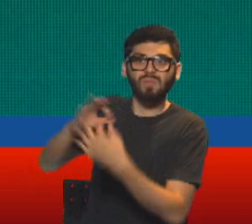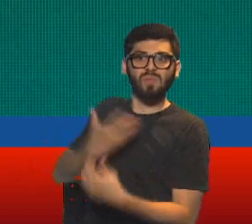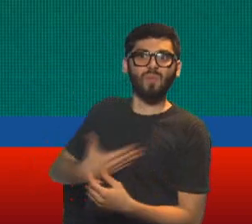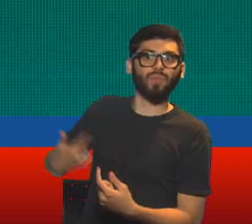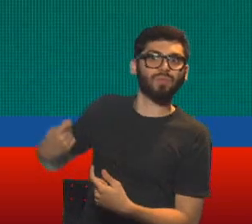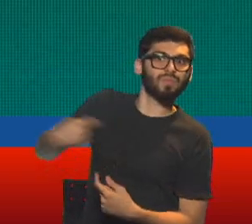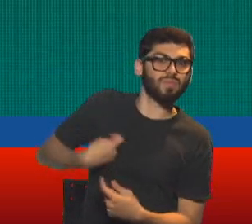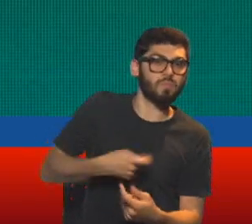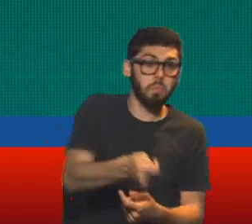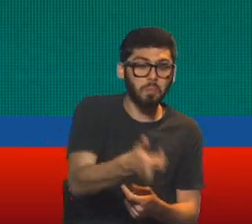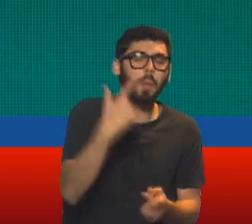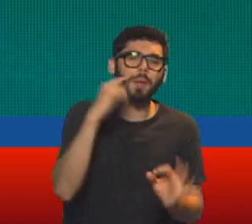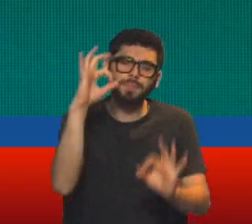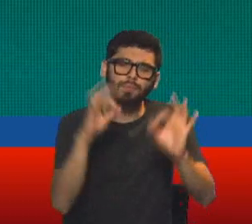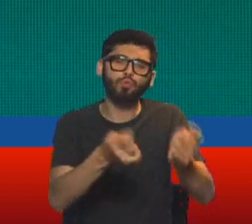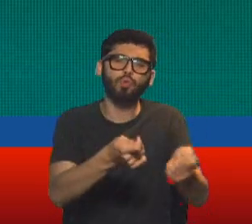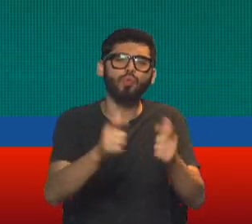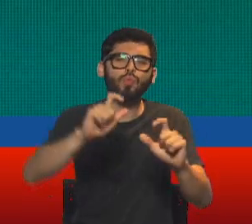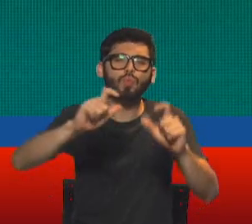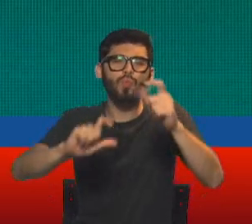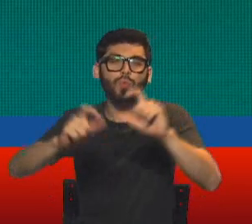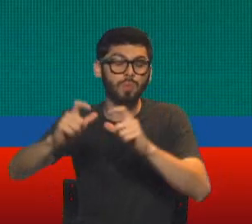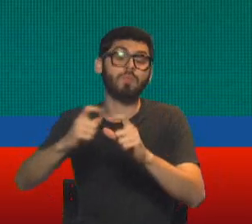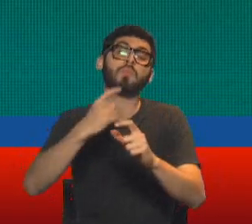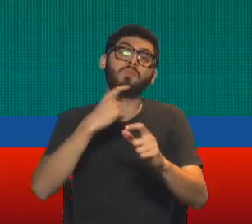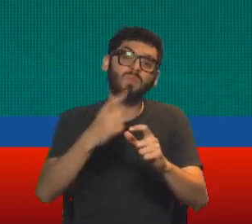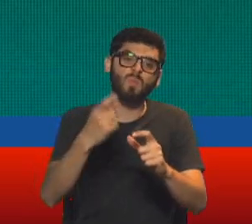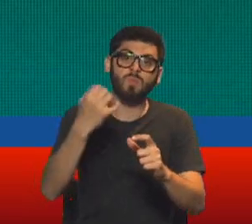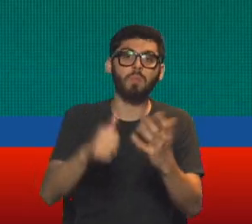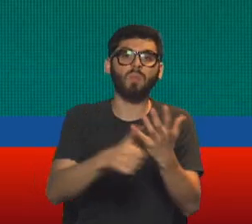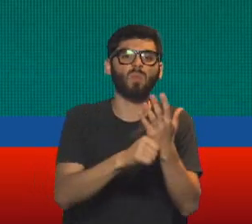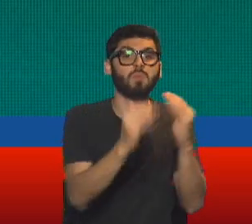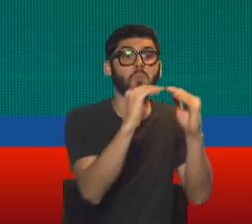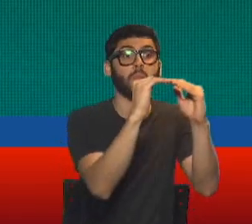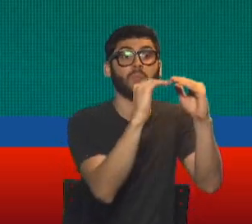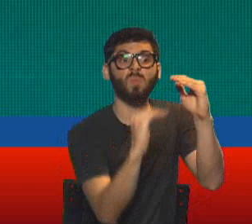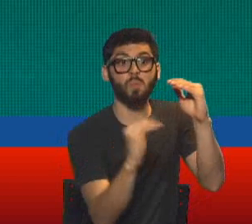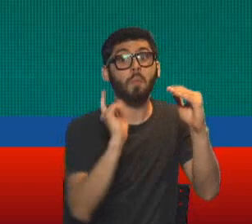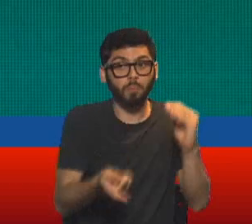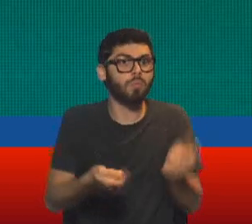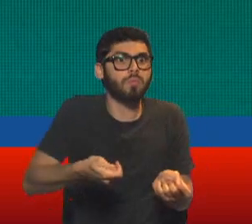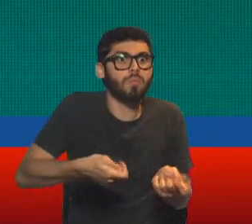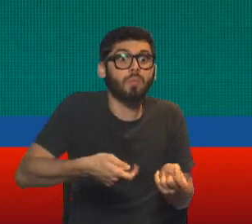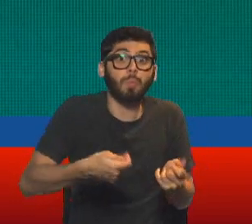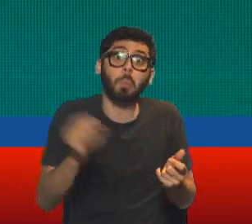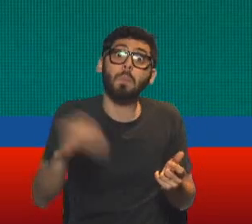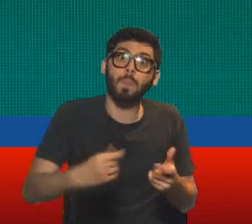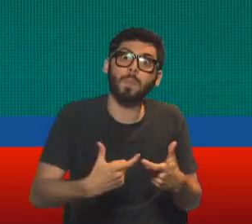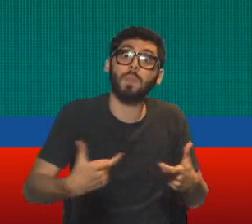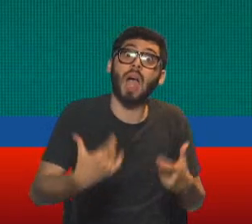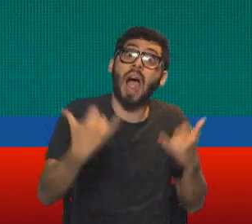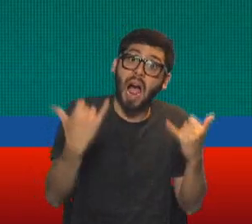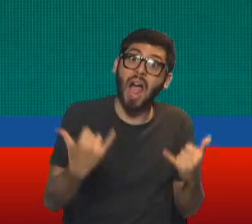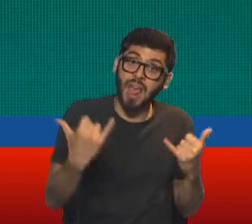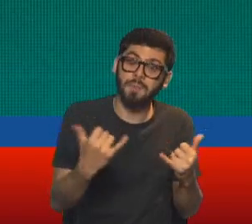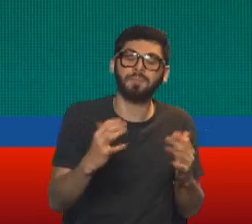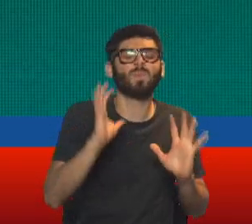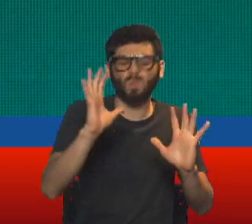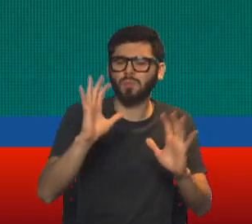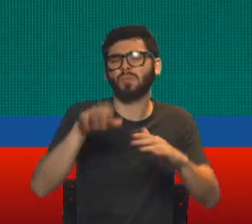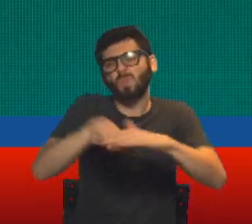parece que hay como demasiada cautela en cuanto al vínculo o a la discusión que se puede dar con los que son poderosos justamente en estos sectores que están